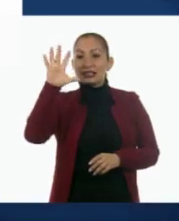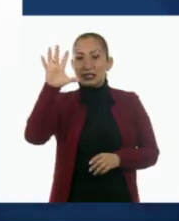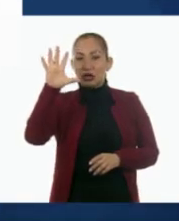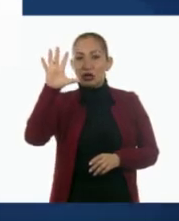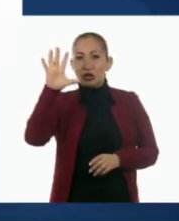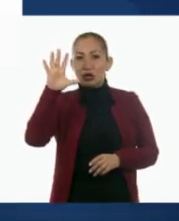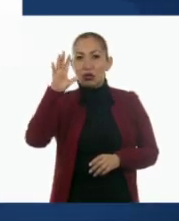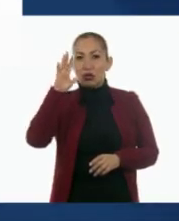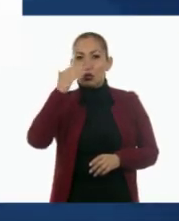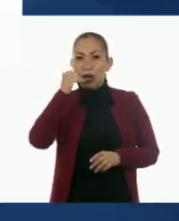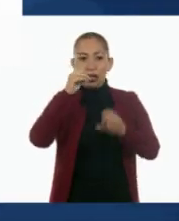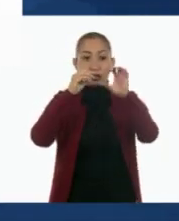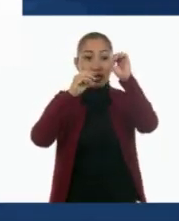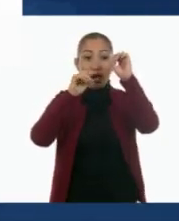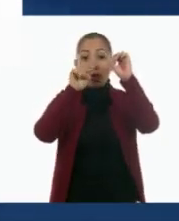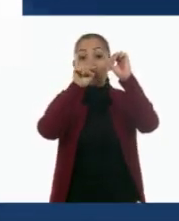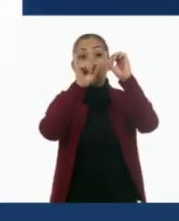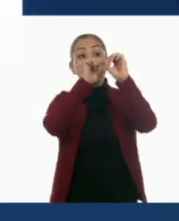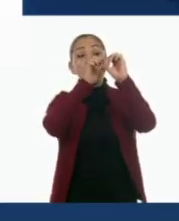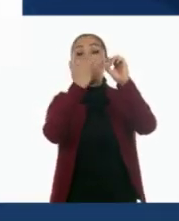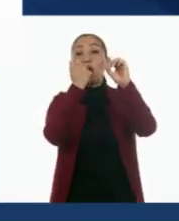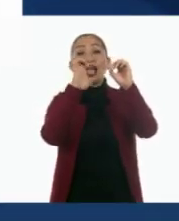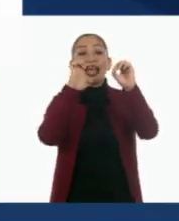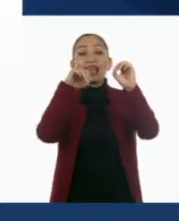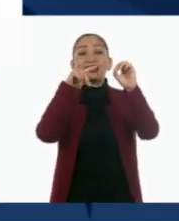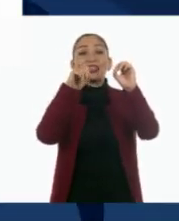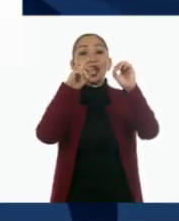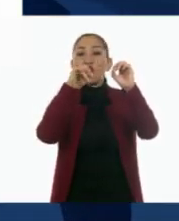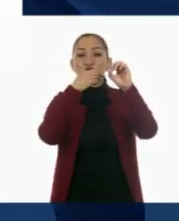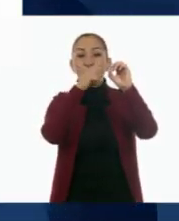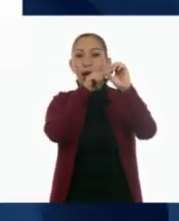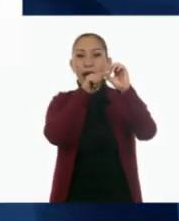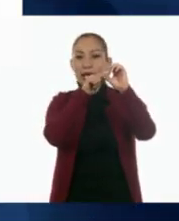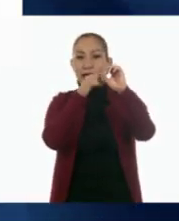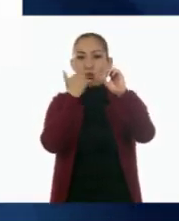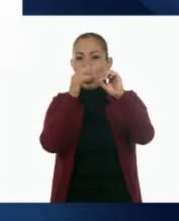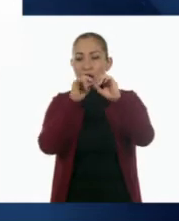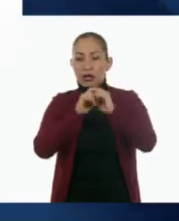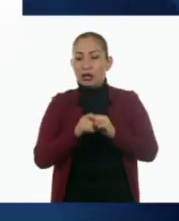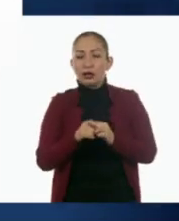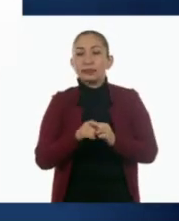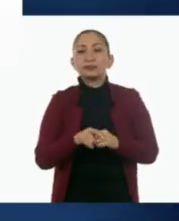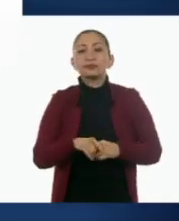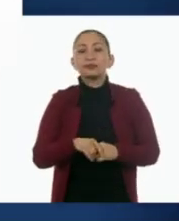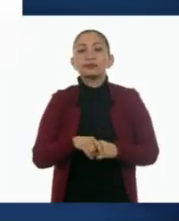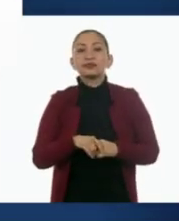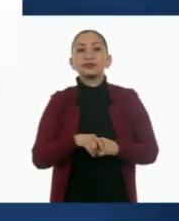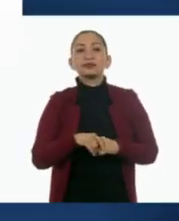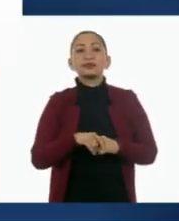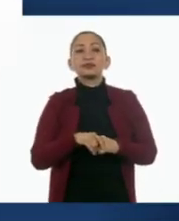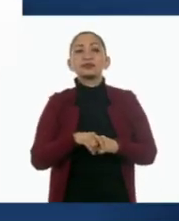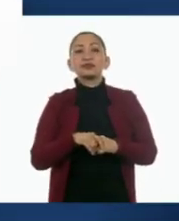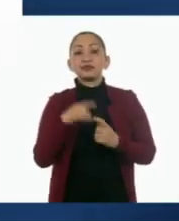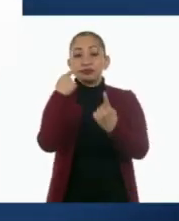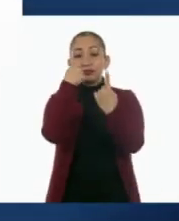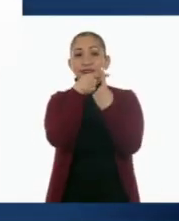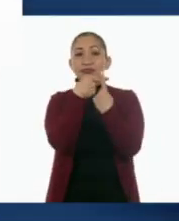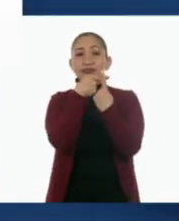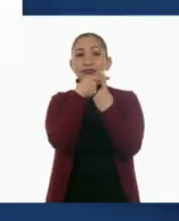.035. No hay enteros, entonces por eso es que escribimos el 0. Acuérdense que puede o no estar ese 0 si no hay enteros. Muy bien. Y